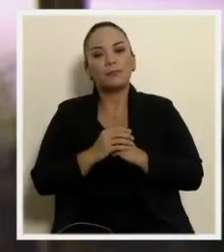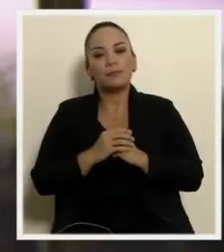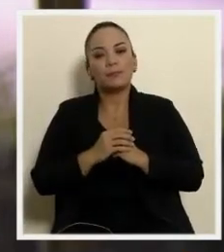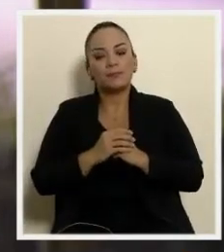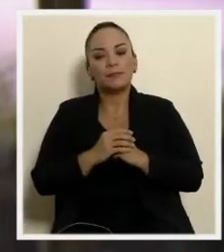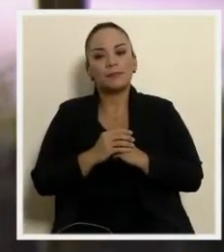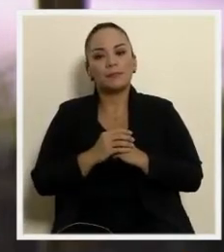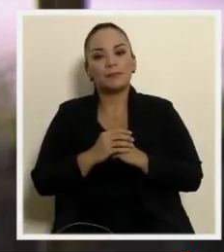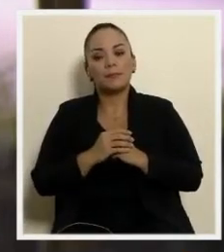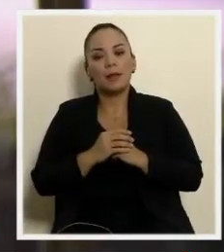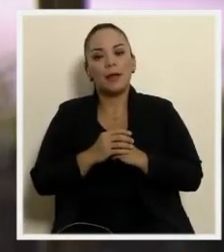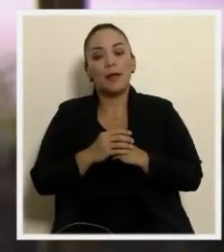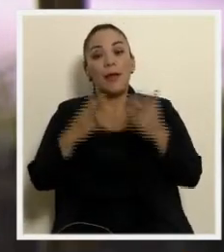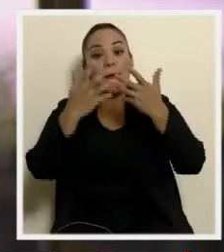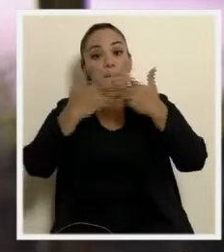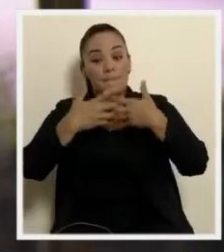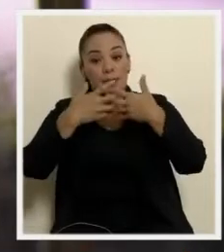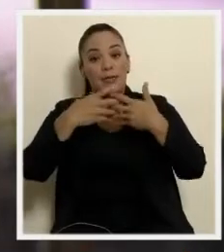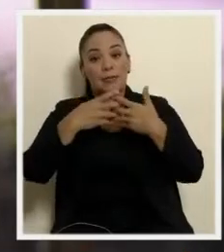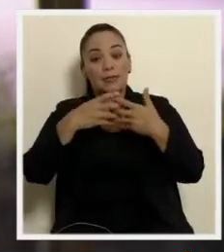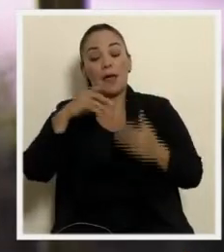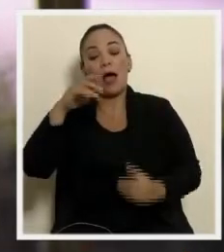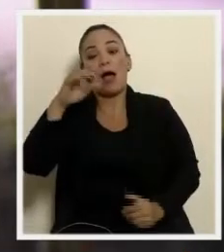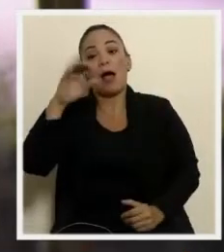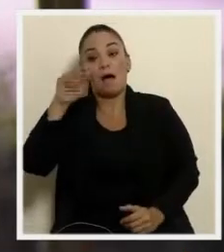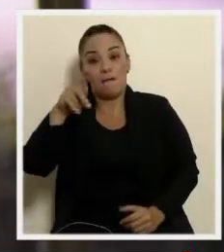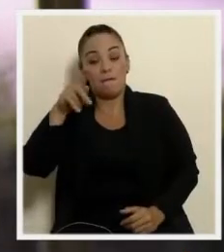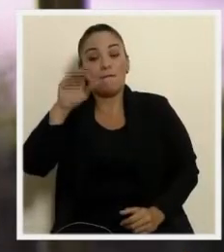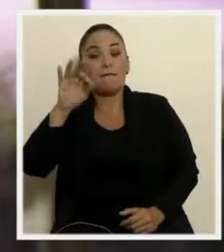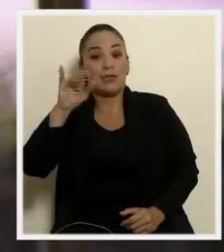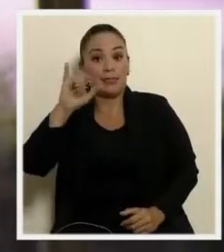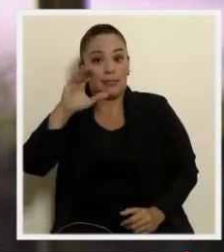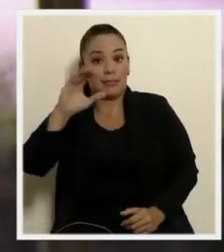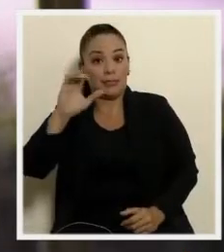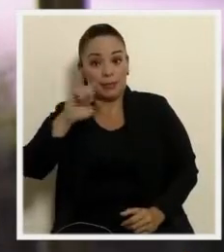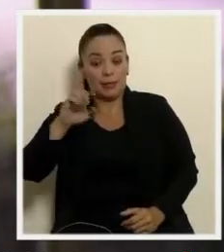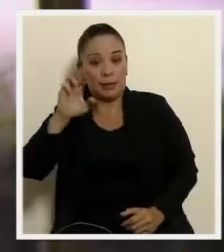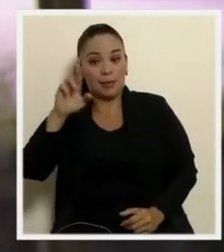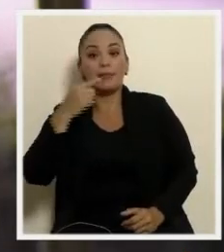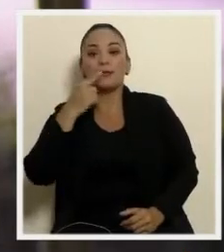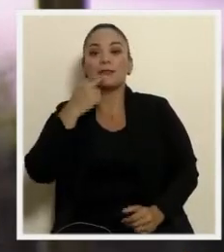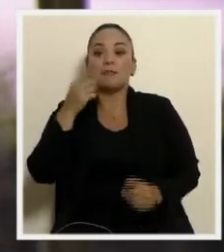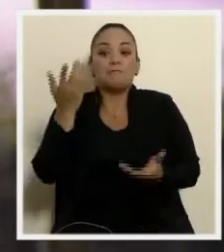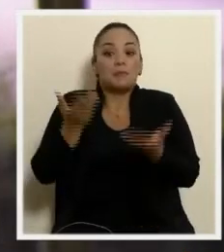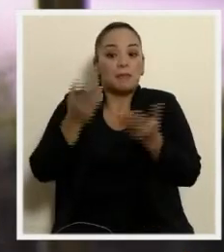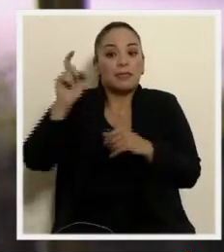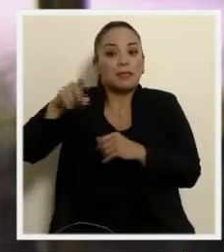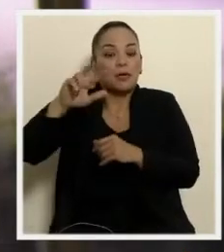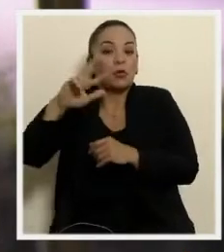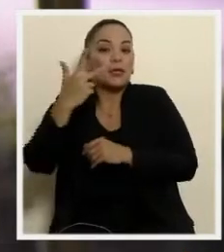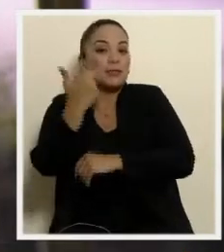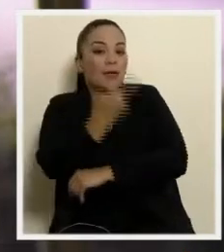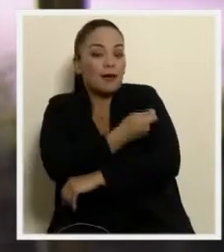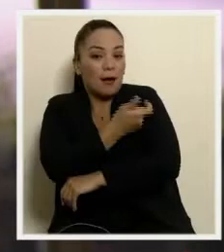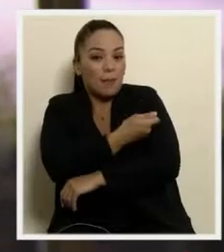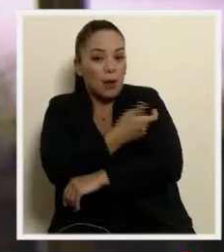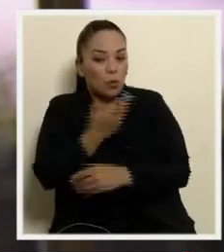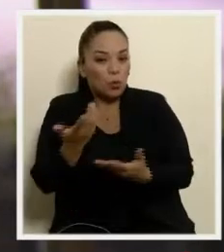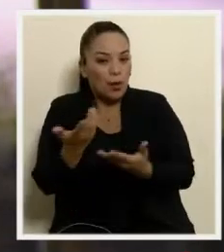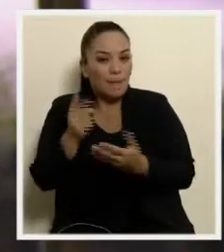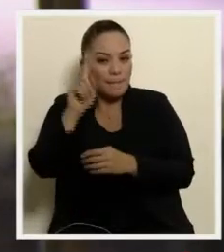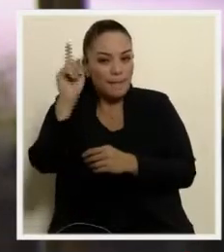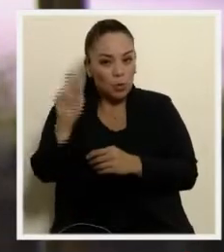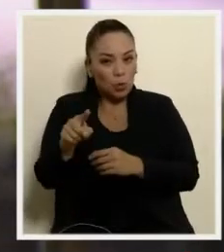la firma Pfizer anunció que es posible sea necesaria una tercera dosis de esa vacuna.